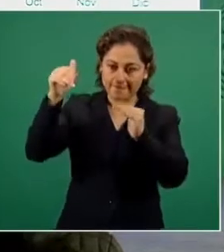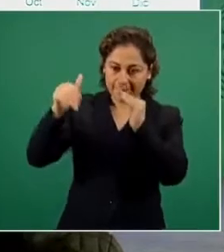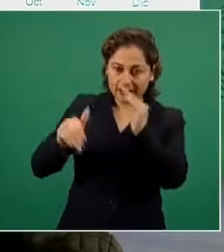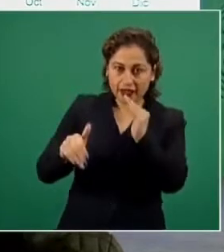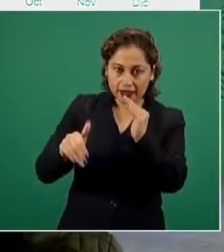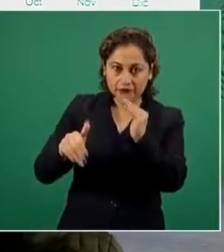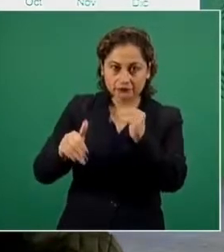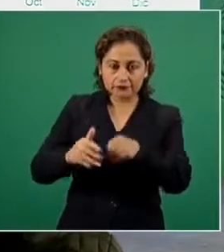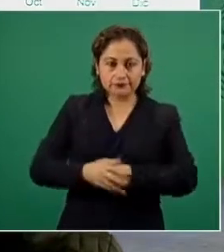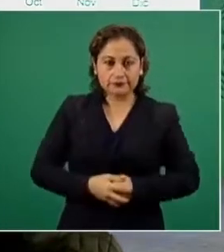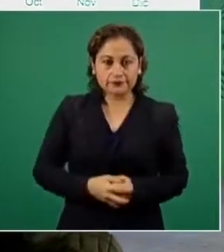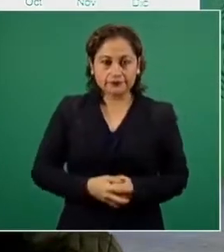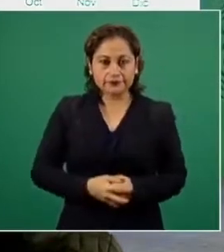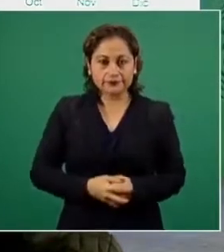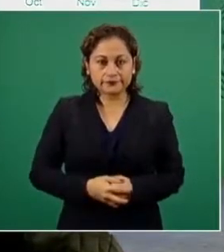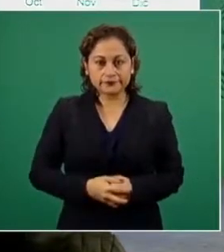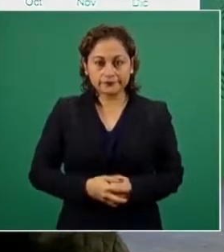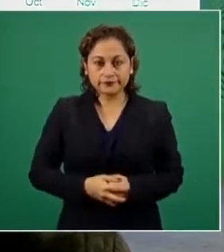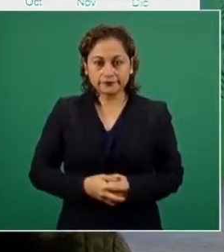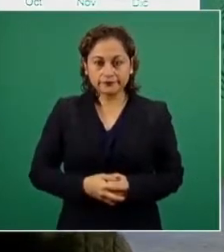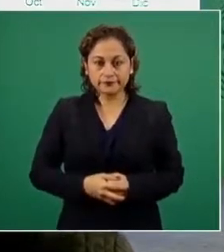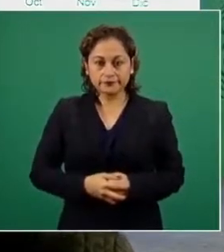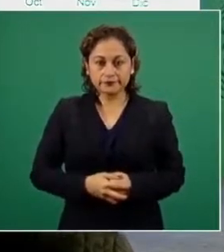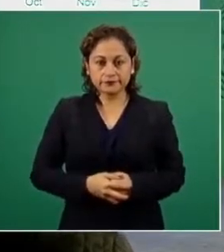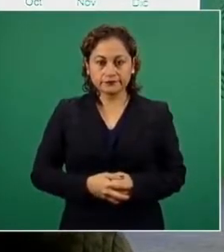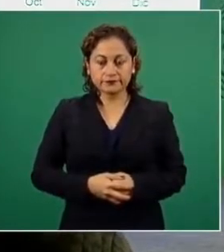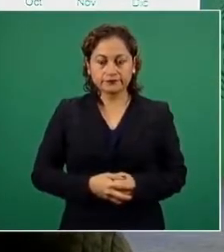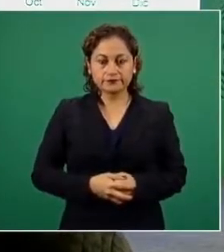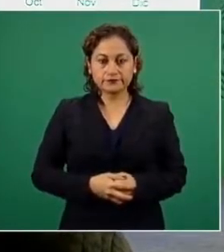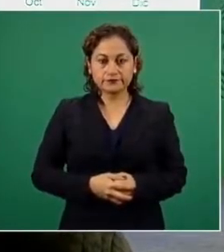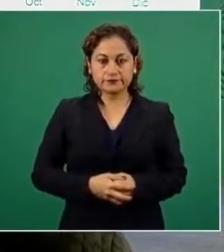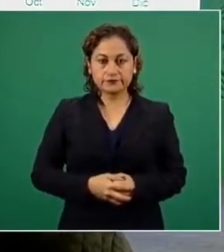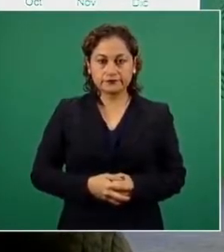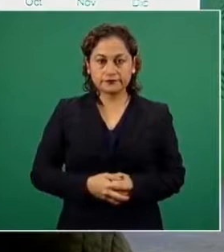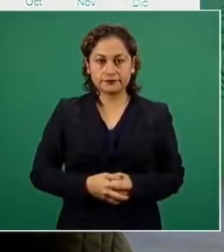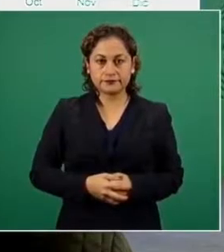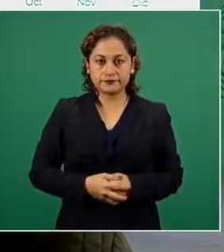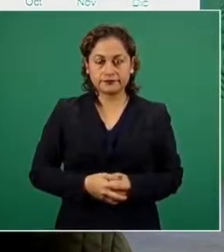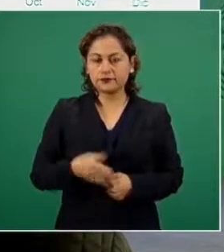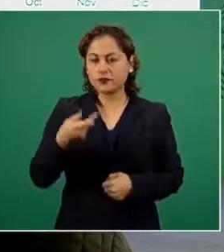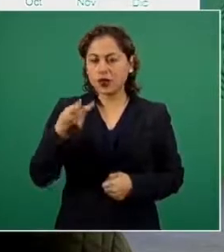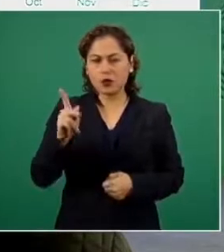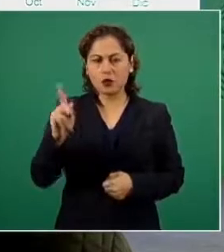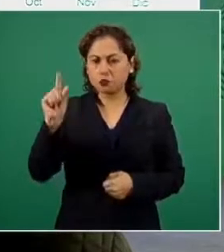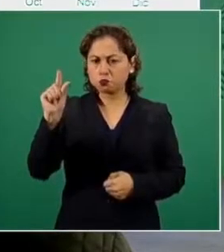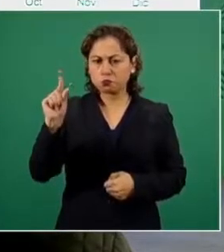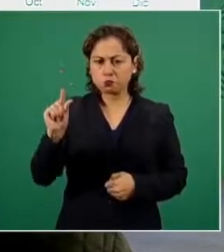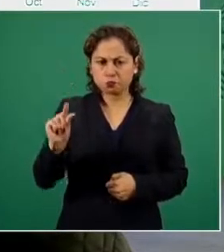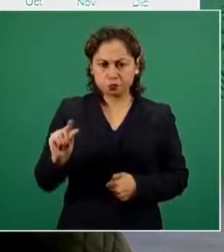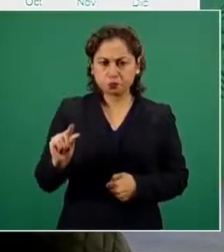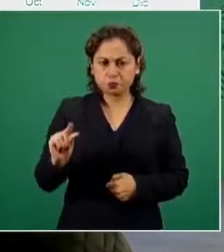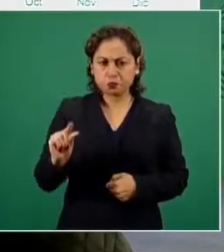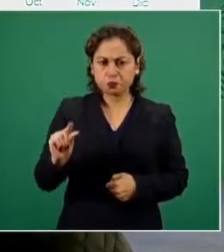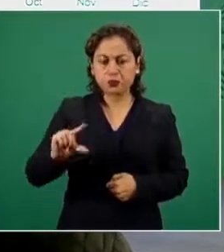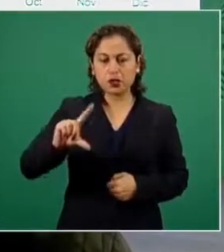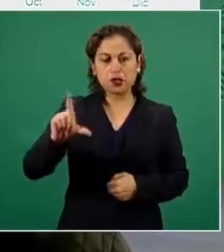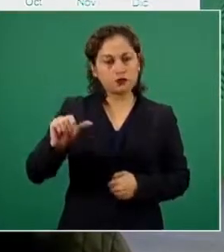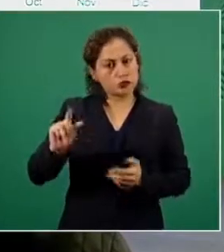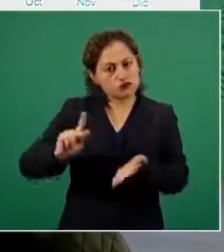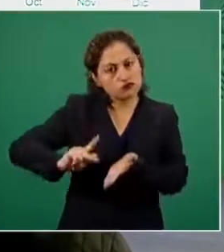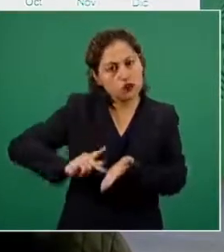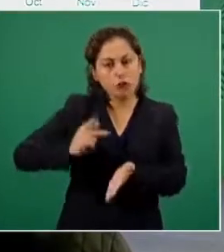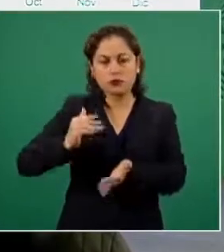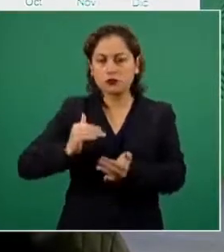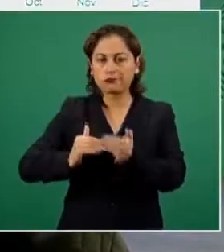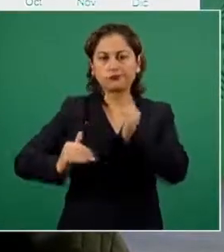muy pequeña, y luego de nuevo hacia arriba.